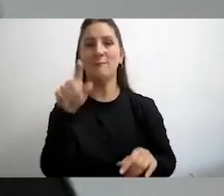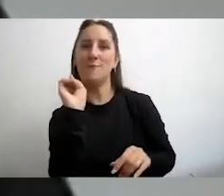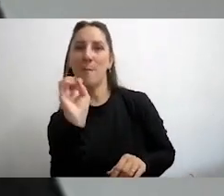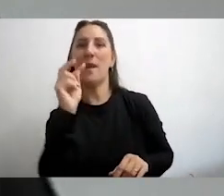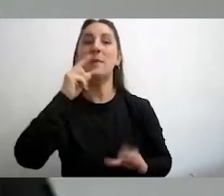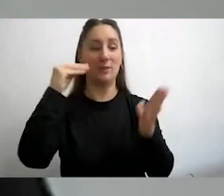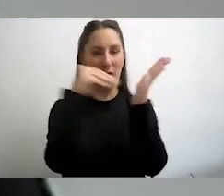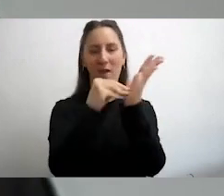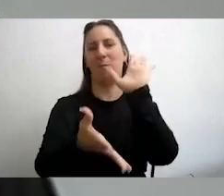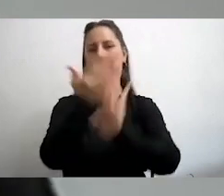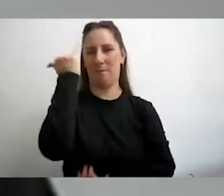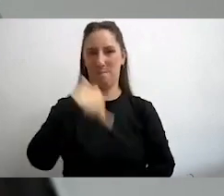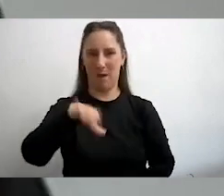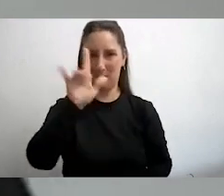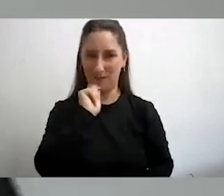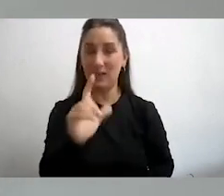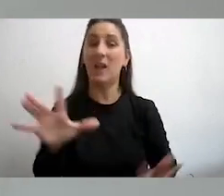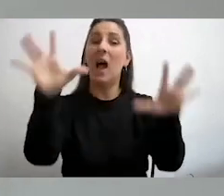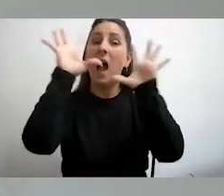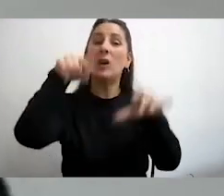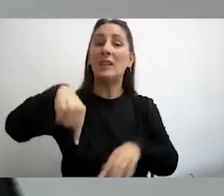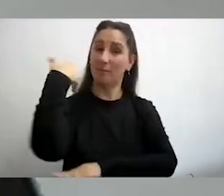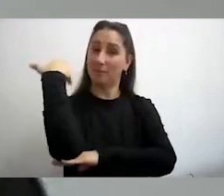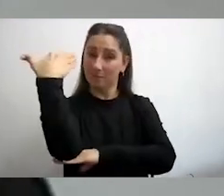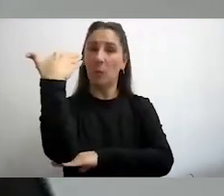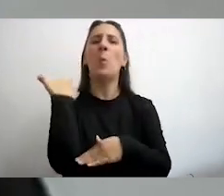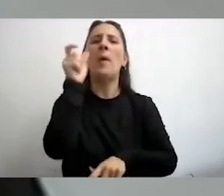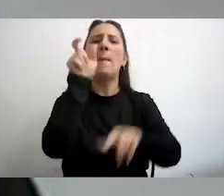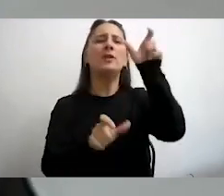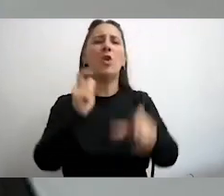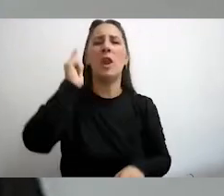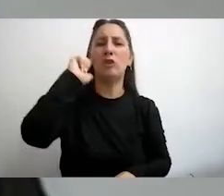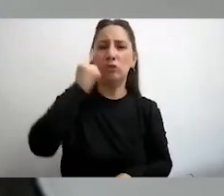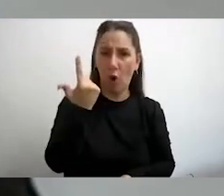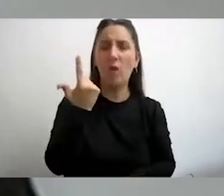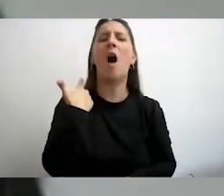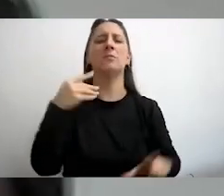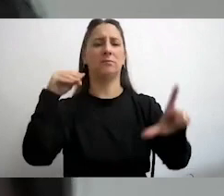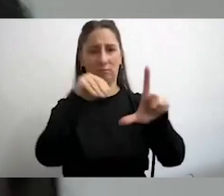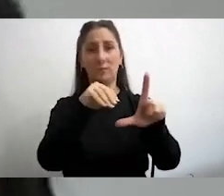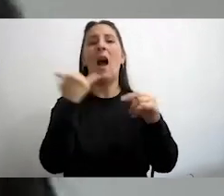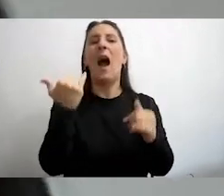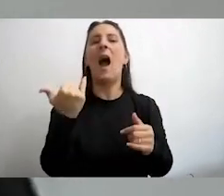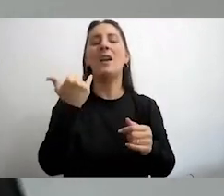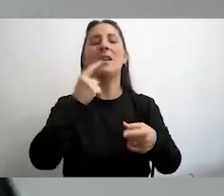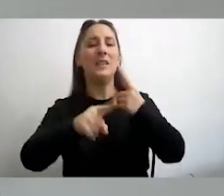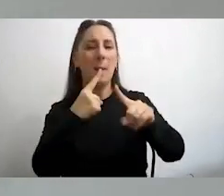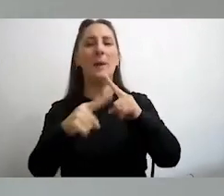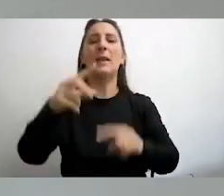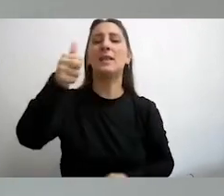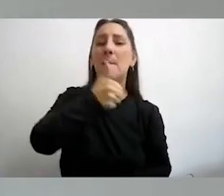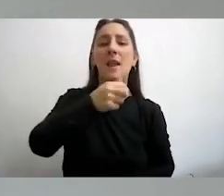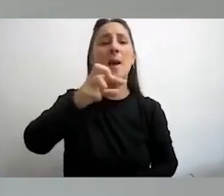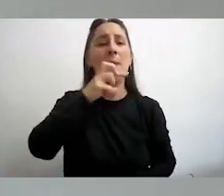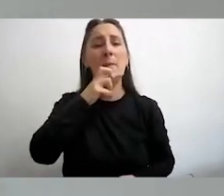apellido. Recordarles también que esto es una charla apto hipoacústicos, por lo que contamos con los chicos como Yamila y Pablo, que son